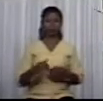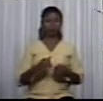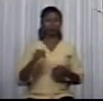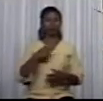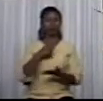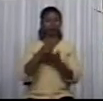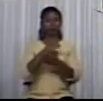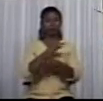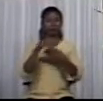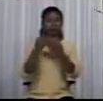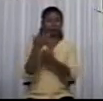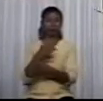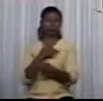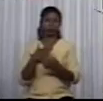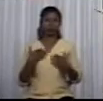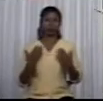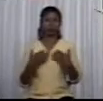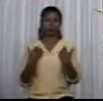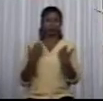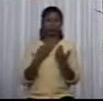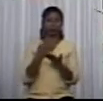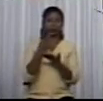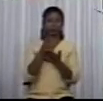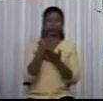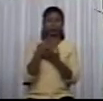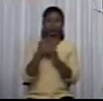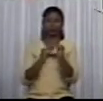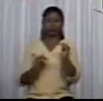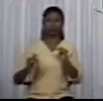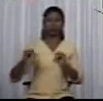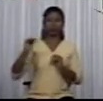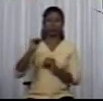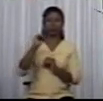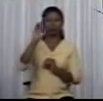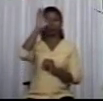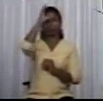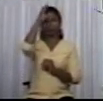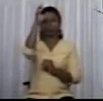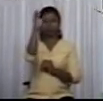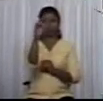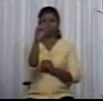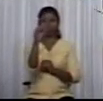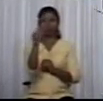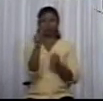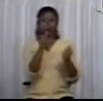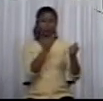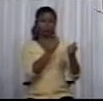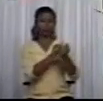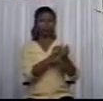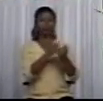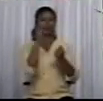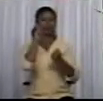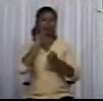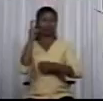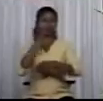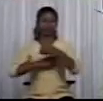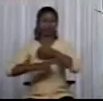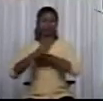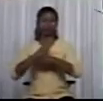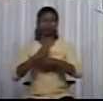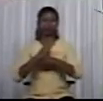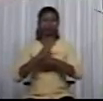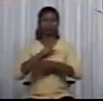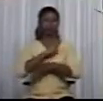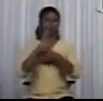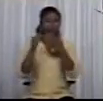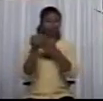Contento de que nuestro cantón cuente con la máxima expresión cultural afrodescendiente. Para Roncón un día se va